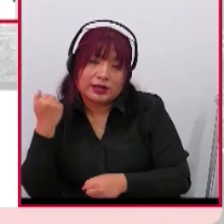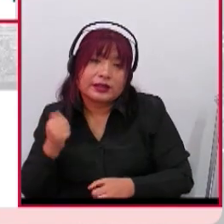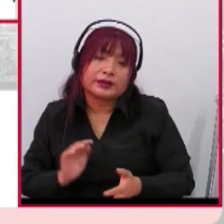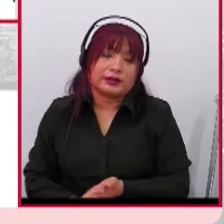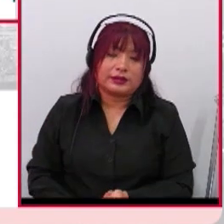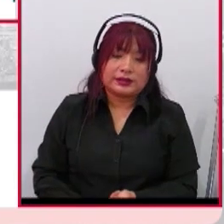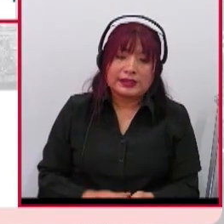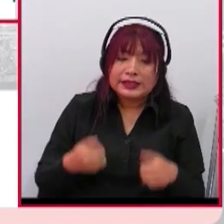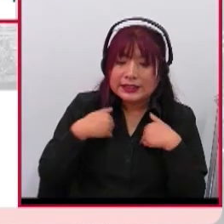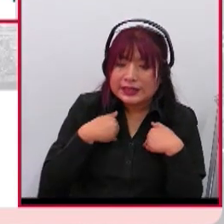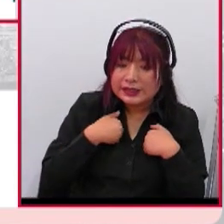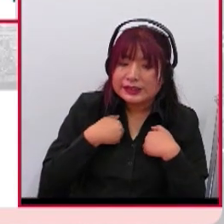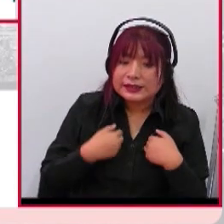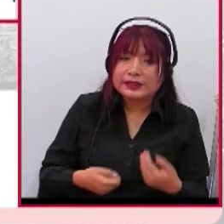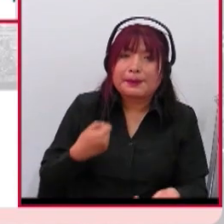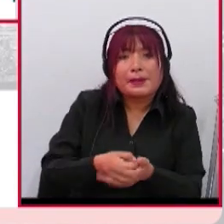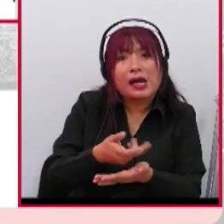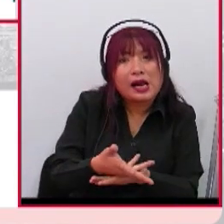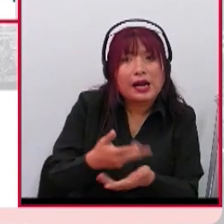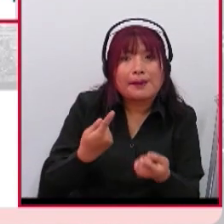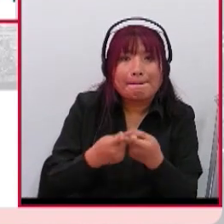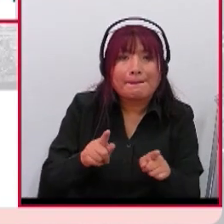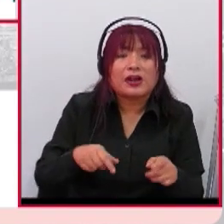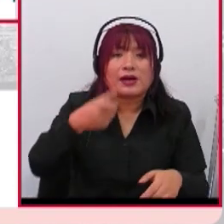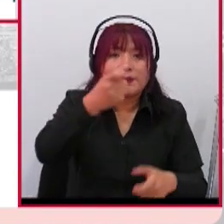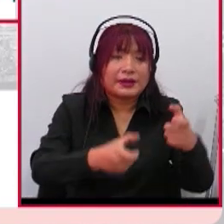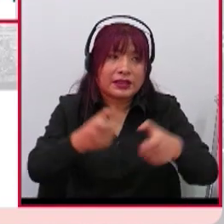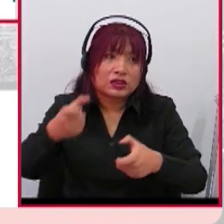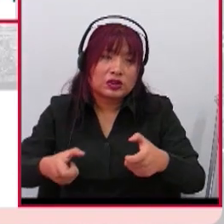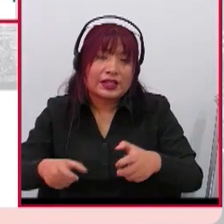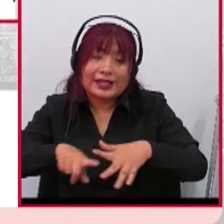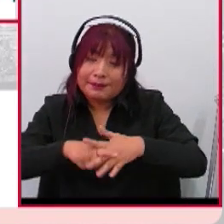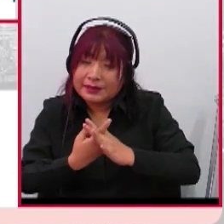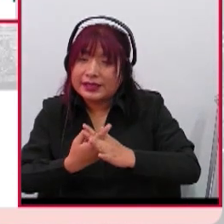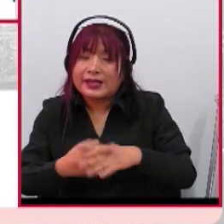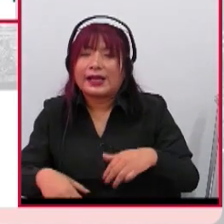Tienes que invertir, pero la persona que inicia tiene que completarlo.